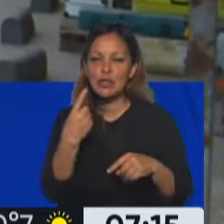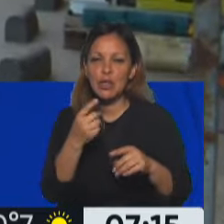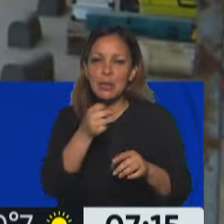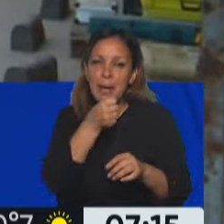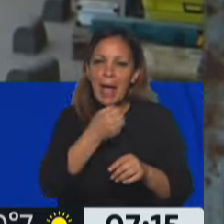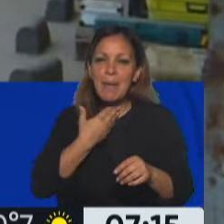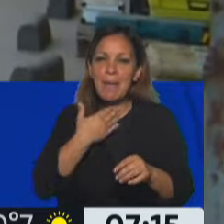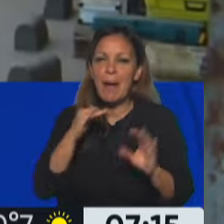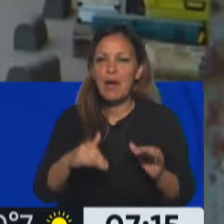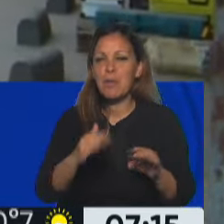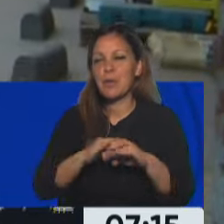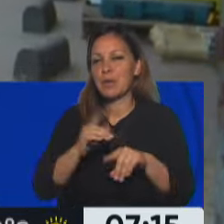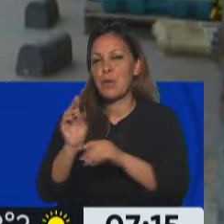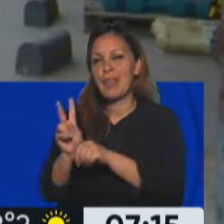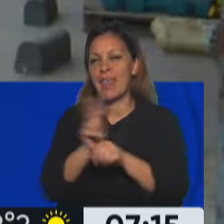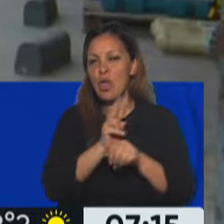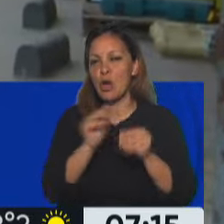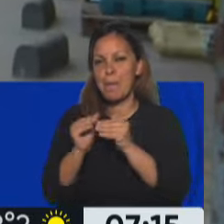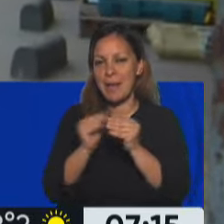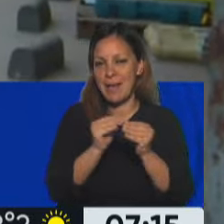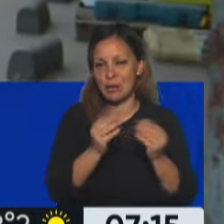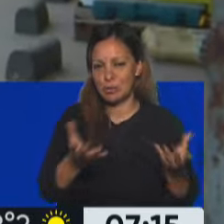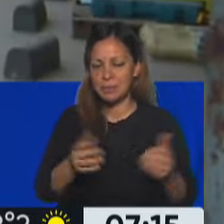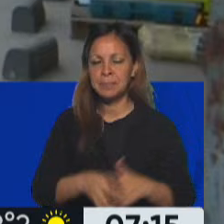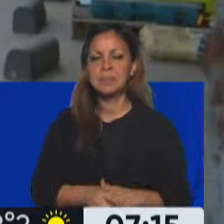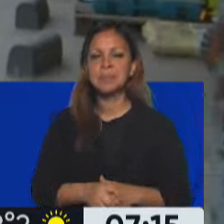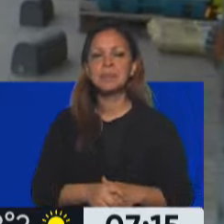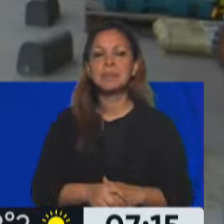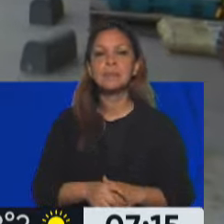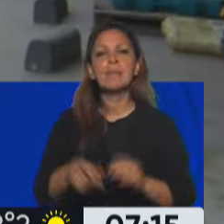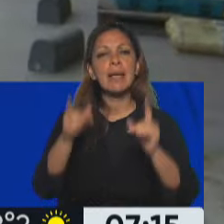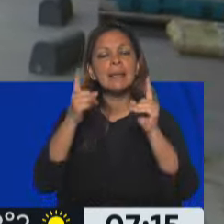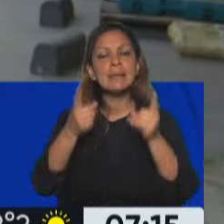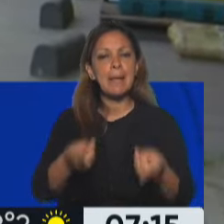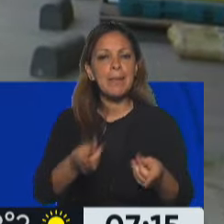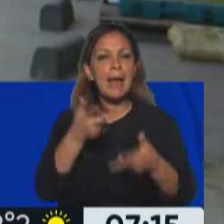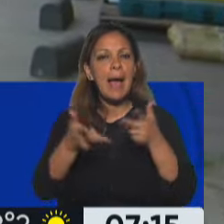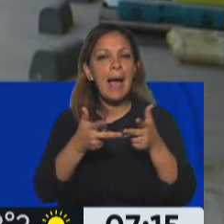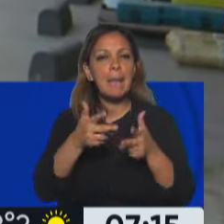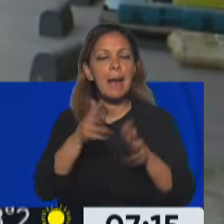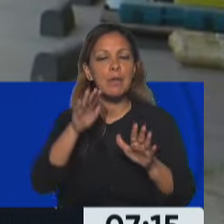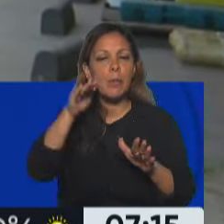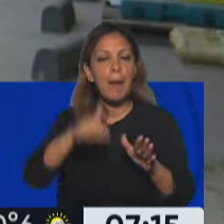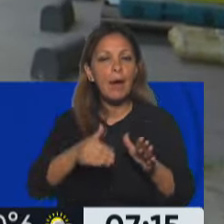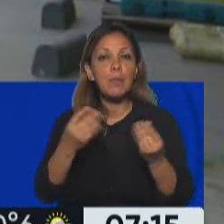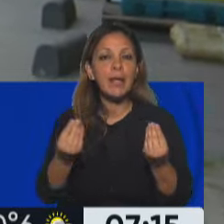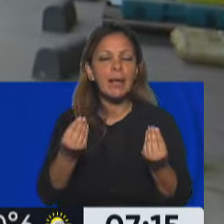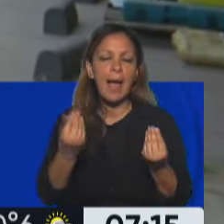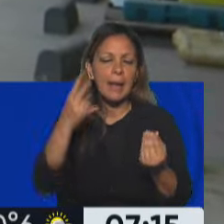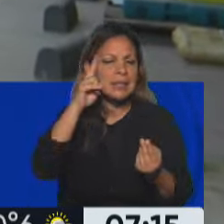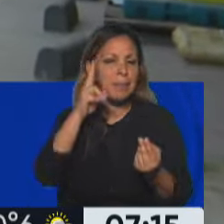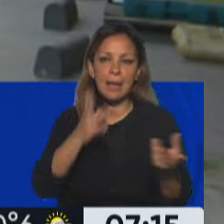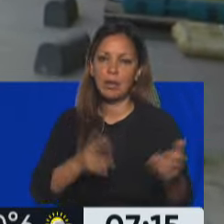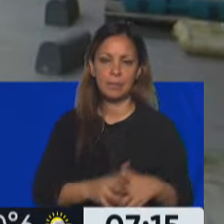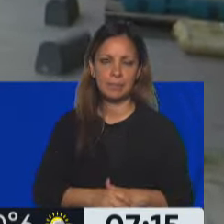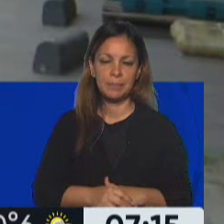poco, porque, bueno, por supuesto, todos estamos dando la información y también intentamos hablar bajito porque hay mucho respeto. Silvia, acá el